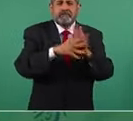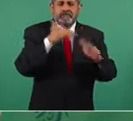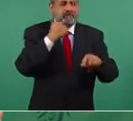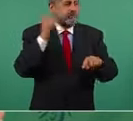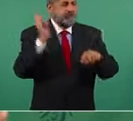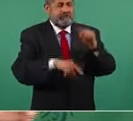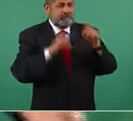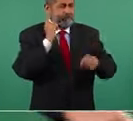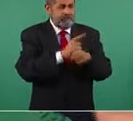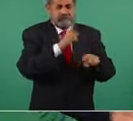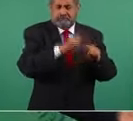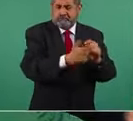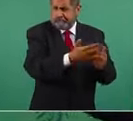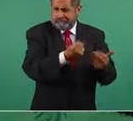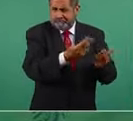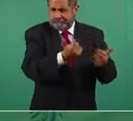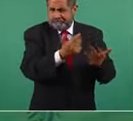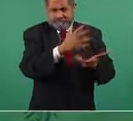se